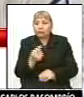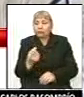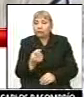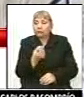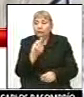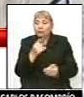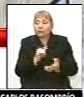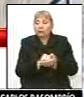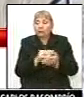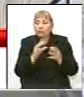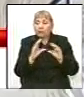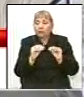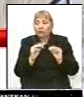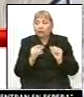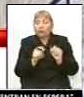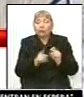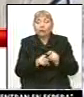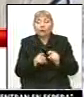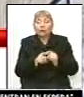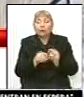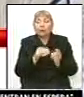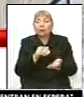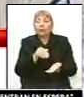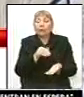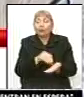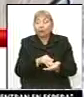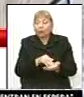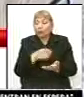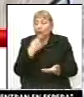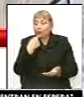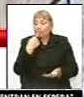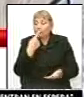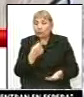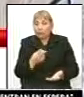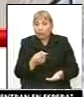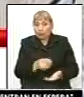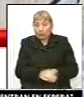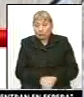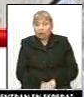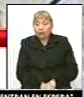áreas de amortiguamiento, sino las zonas núcleos. Y esta protección va a ser,